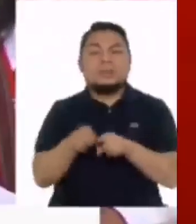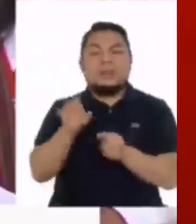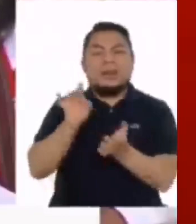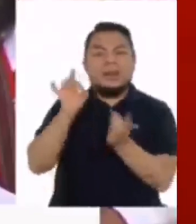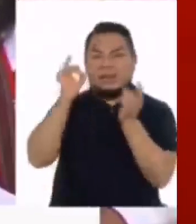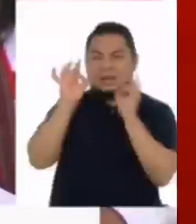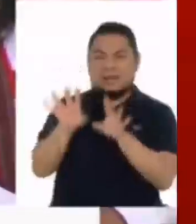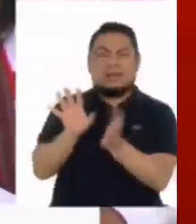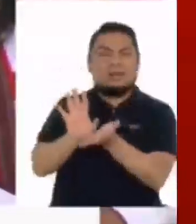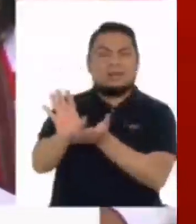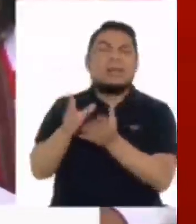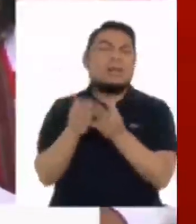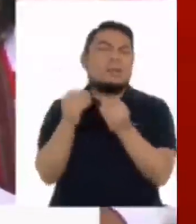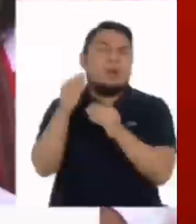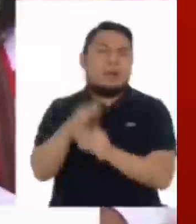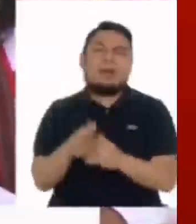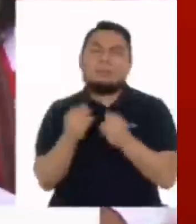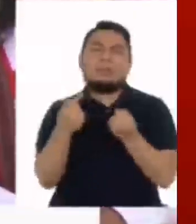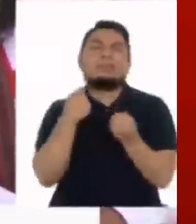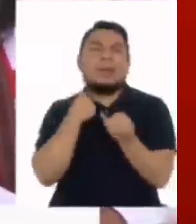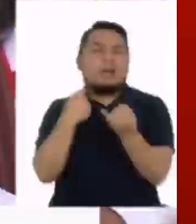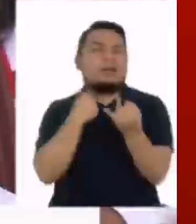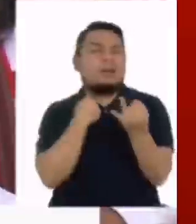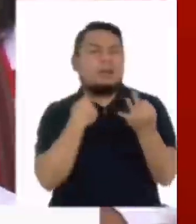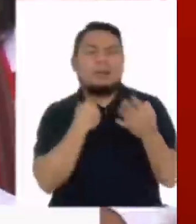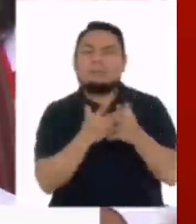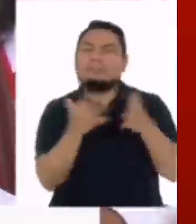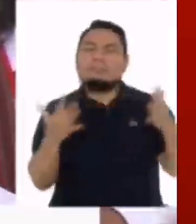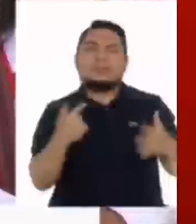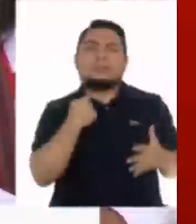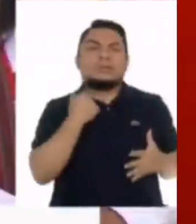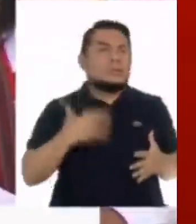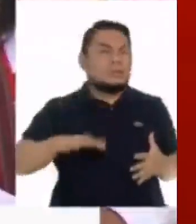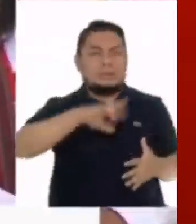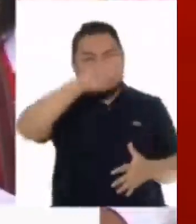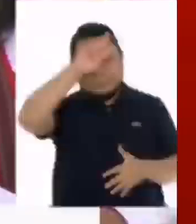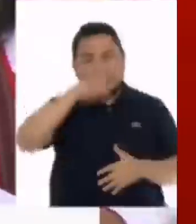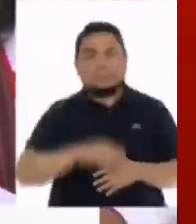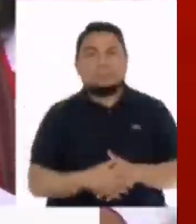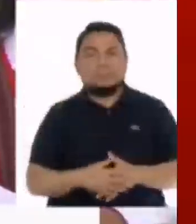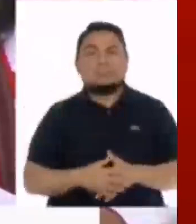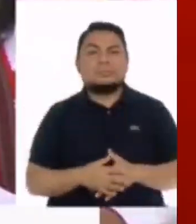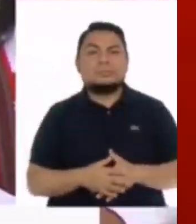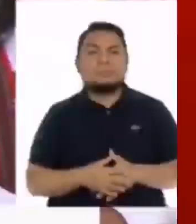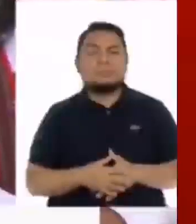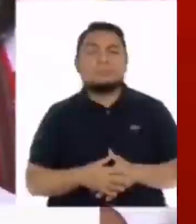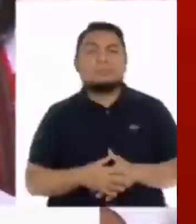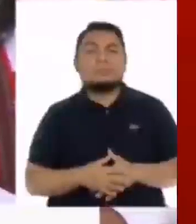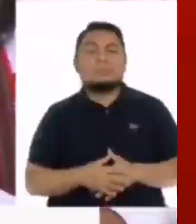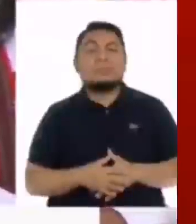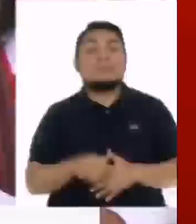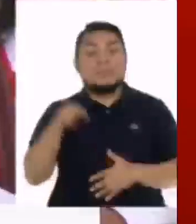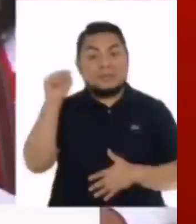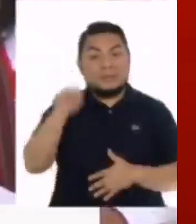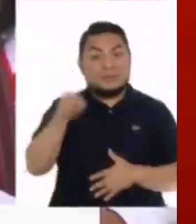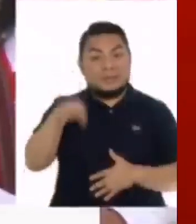discriminación que tanto daño le hace a nuestra patria. Desde